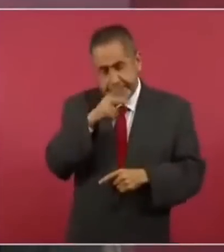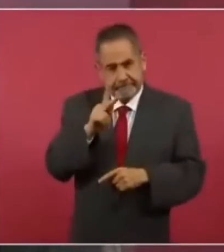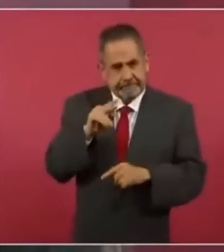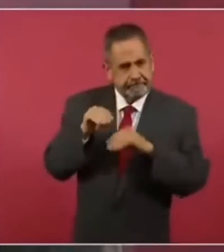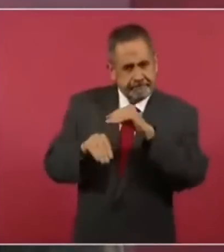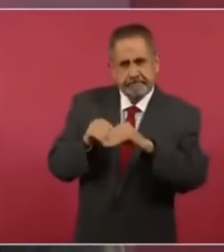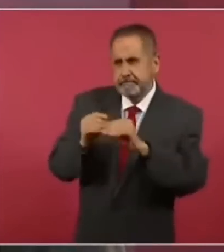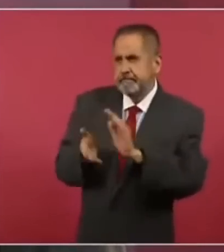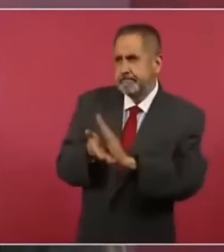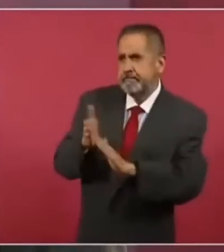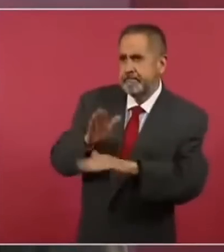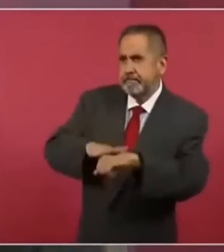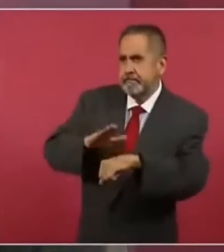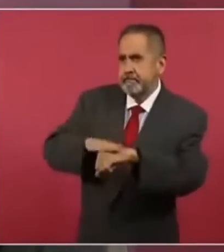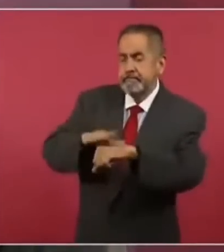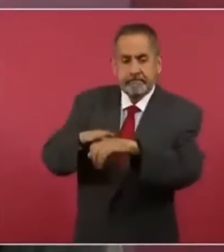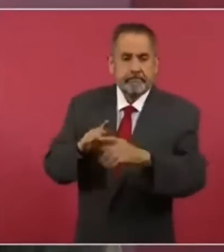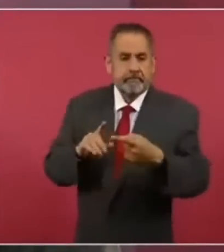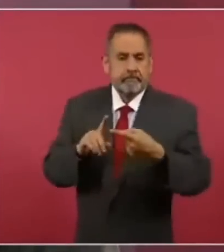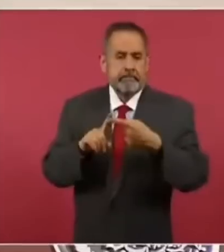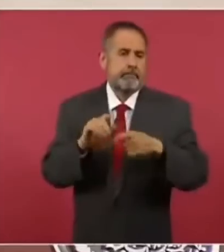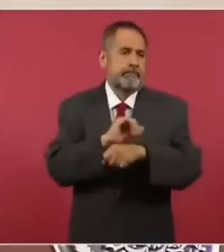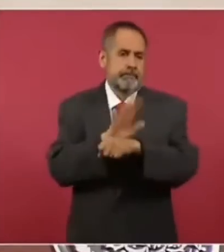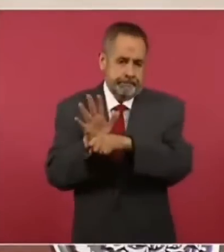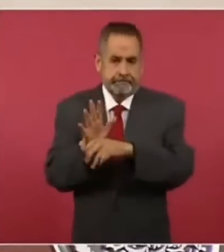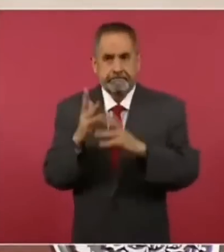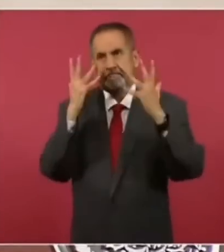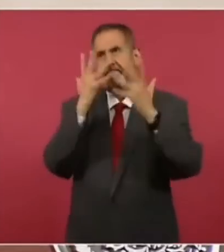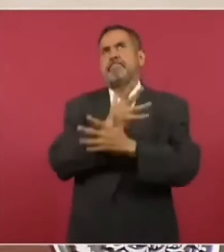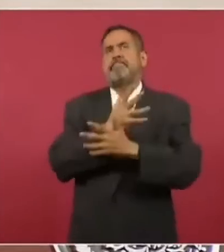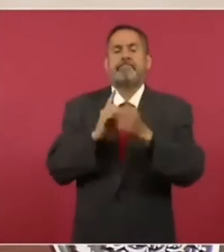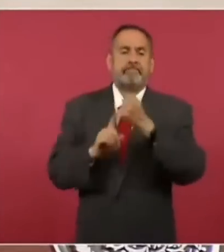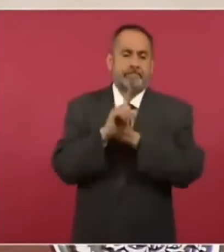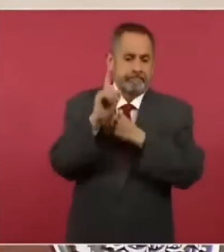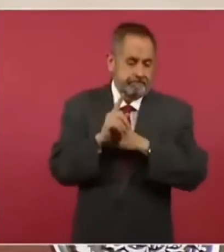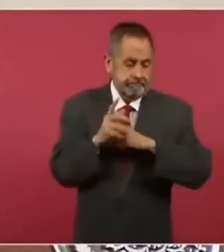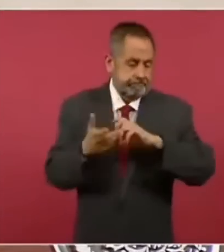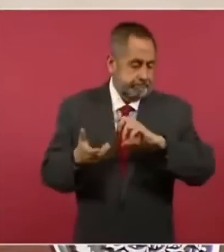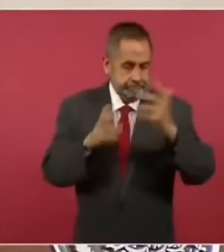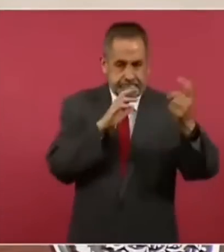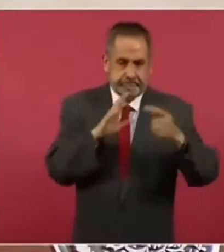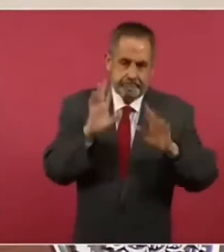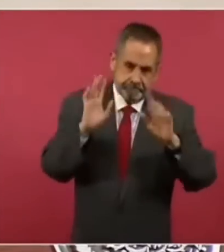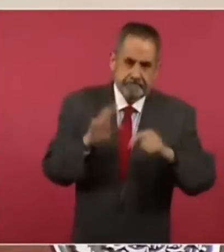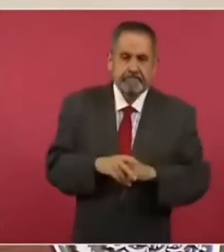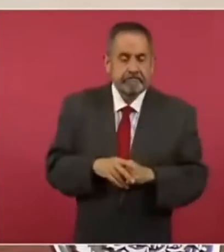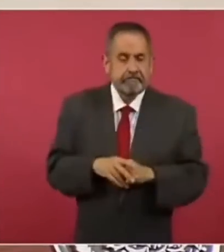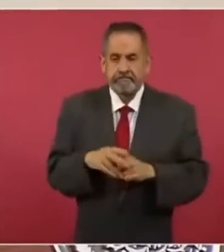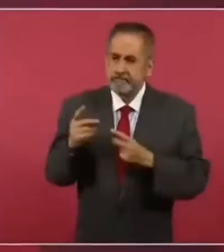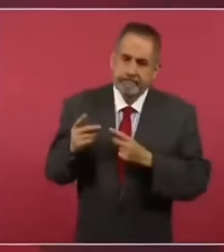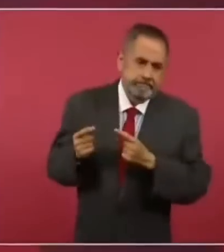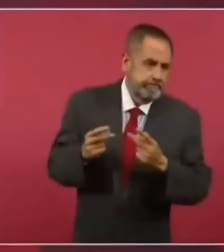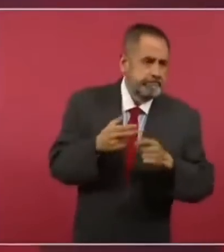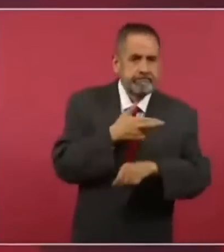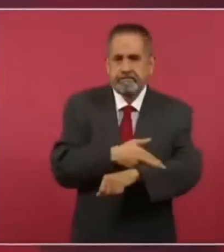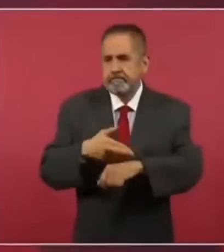trabajo, primero por la pandemia, que tuvimos que actuar en emergencia